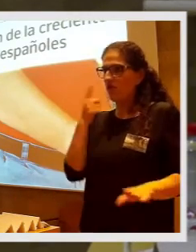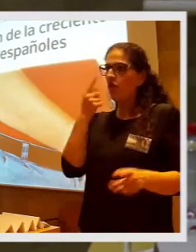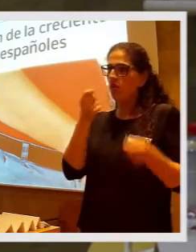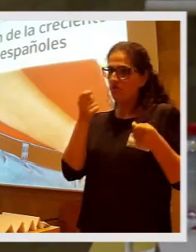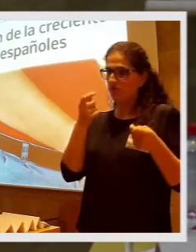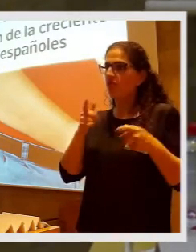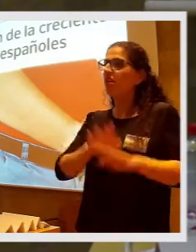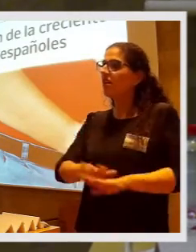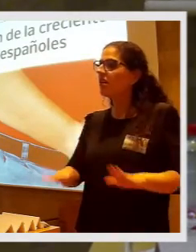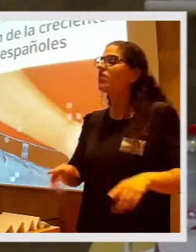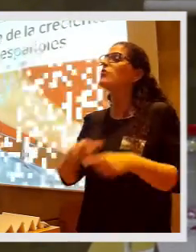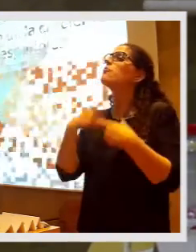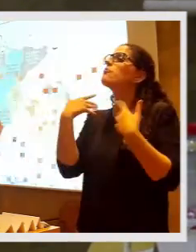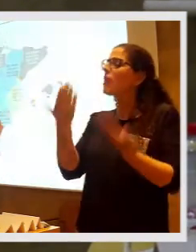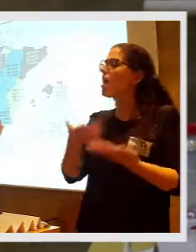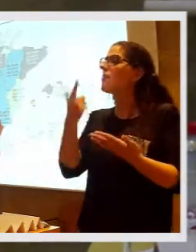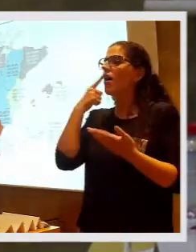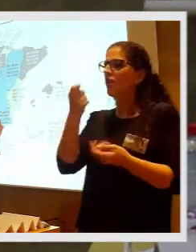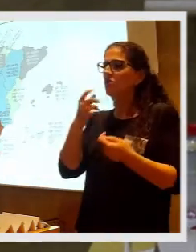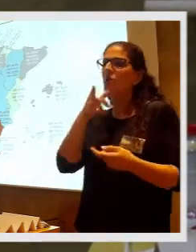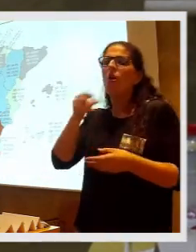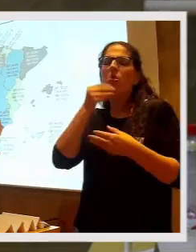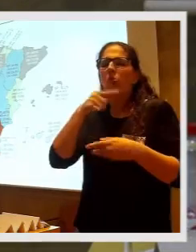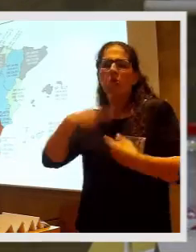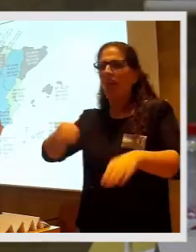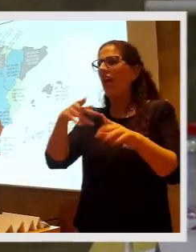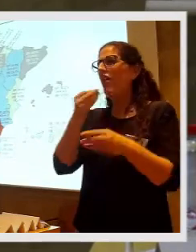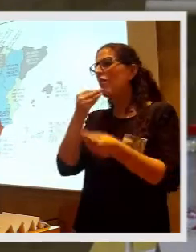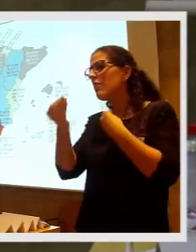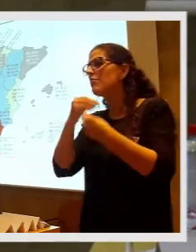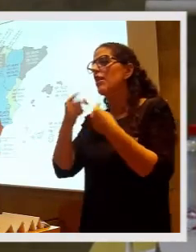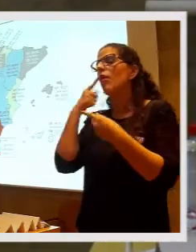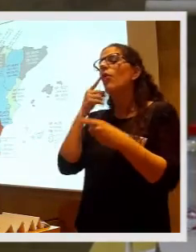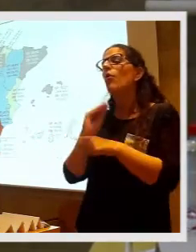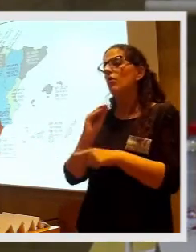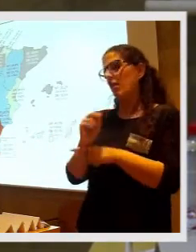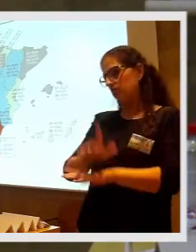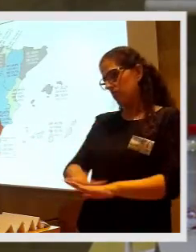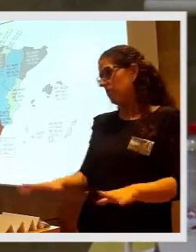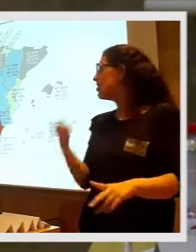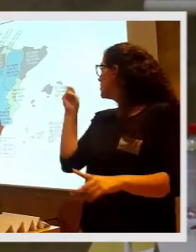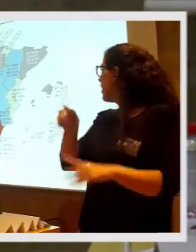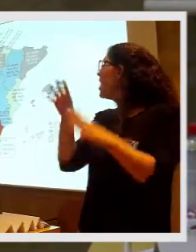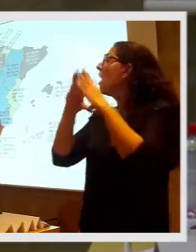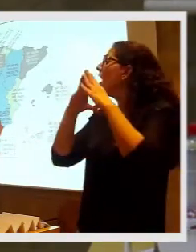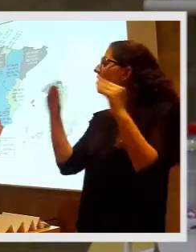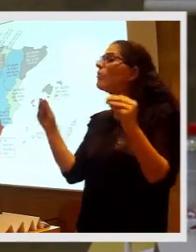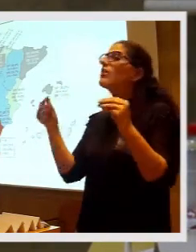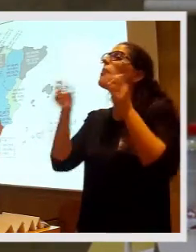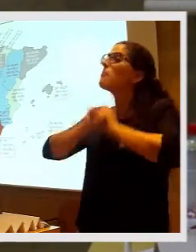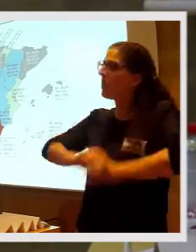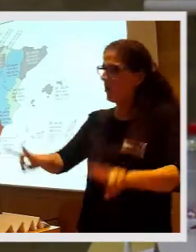más presente y hacer cada vez más para intentar luchar. Pero y decimos, bueno, pero ¿y en Andalucía? Pues fijaros, todavía